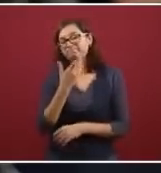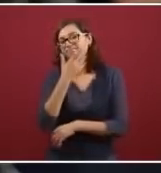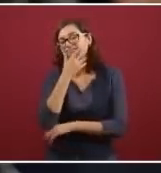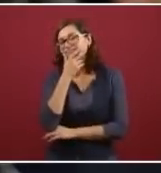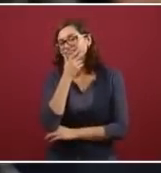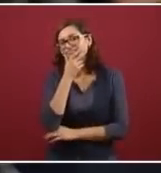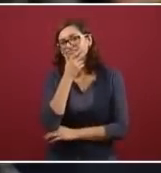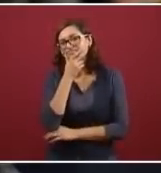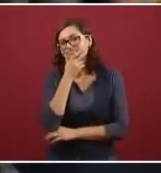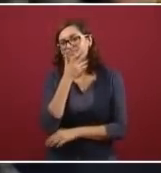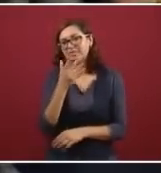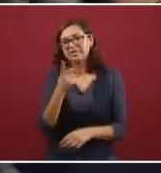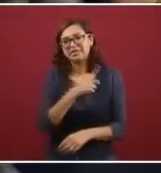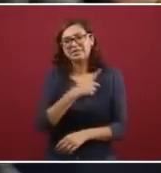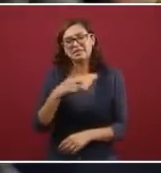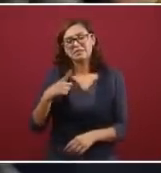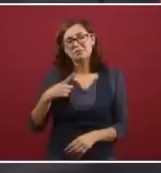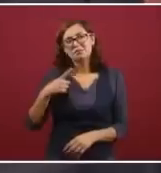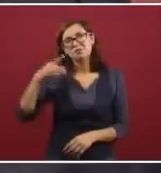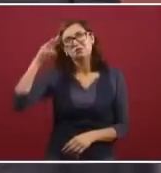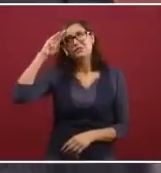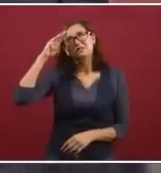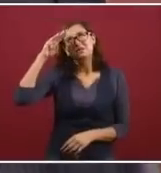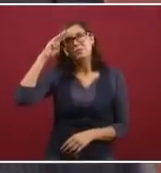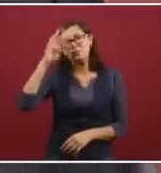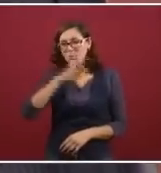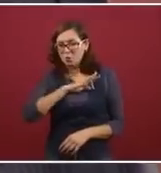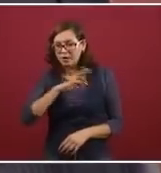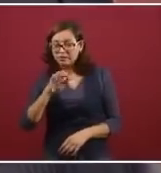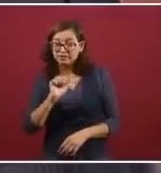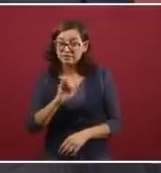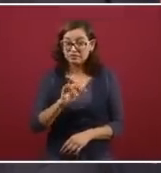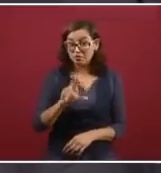porque no olvidemos,